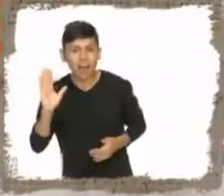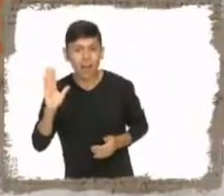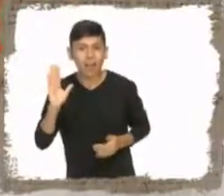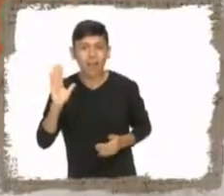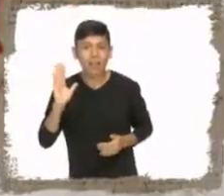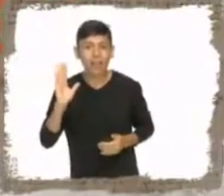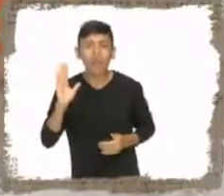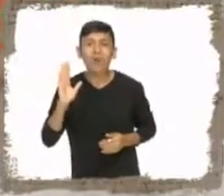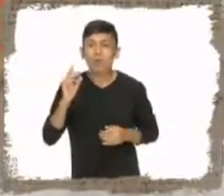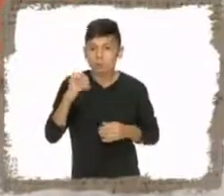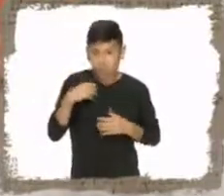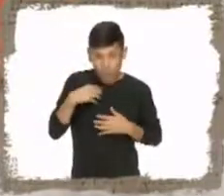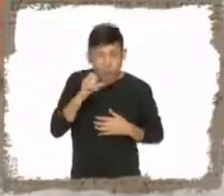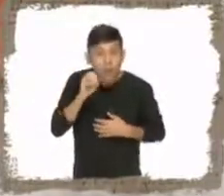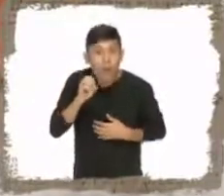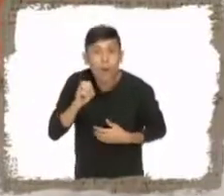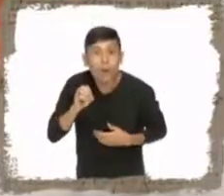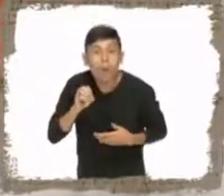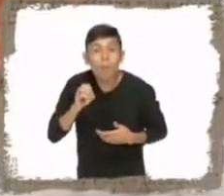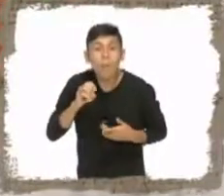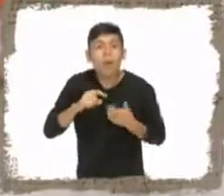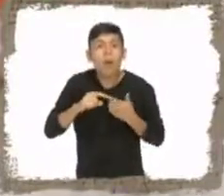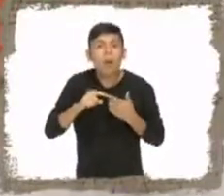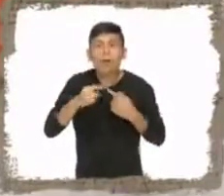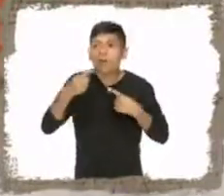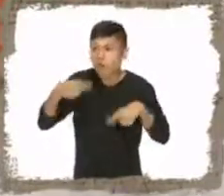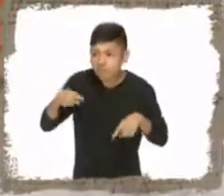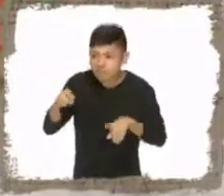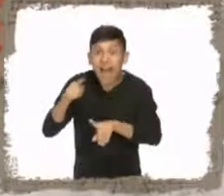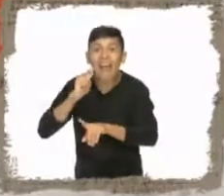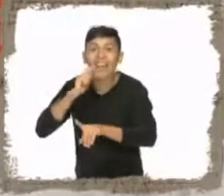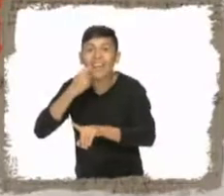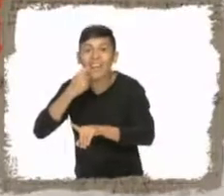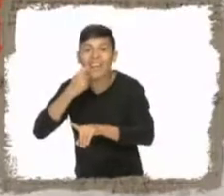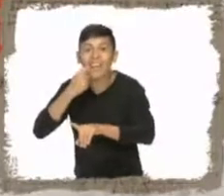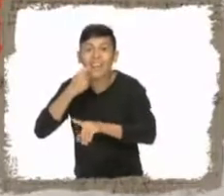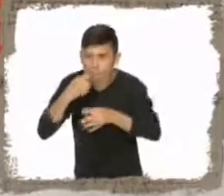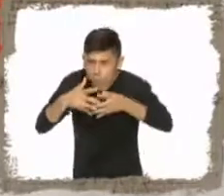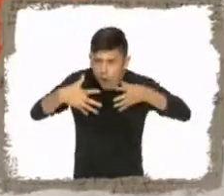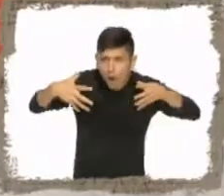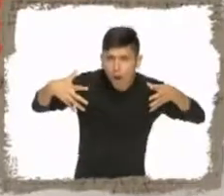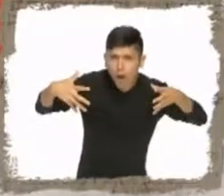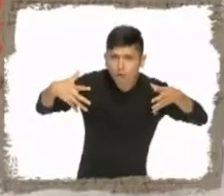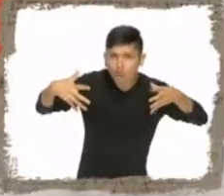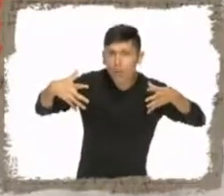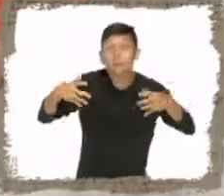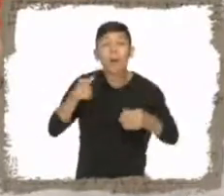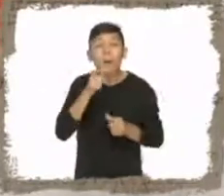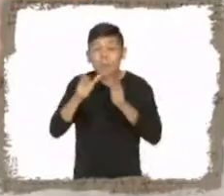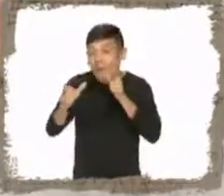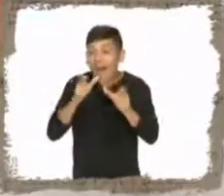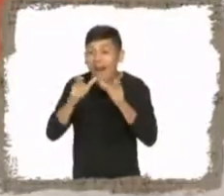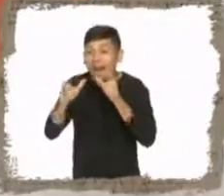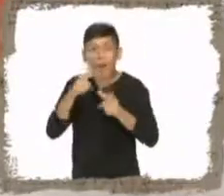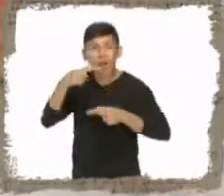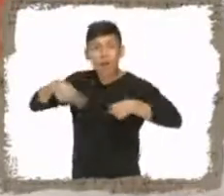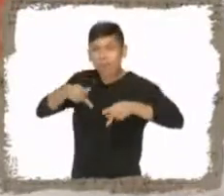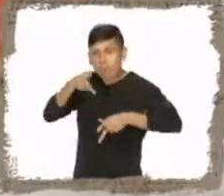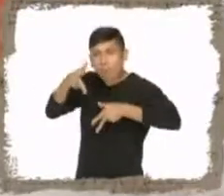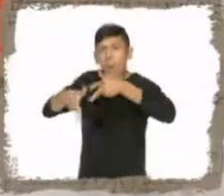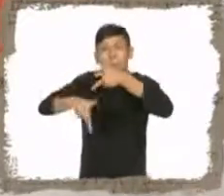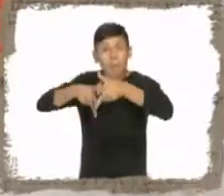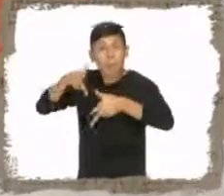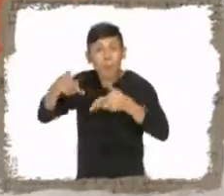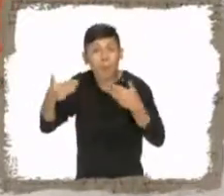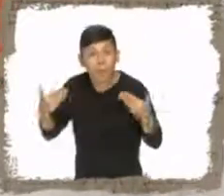sábado. Podemos decir nuestro nombre, podemos decir que algo es lindo o grande. Con las palabras podemos